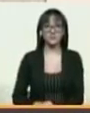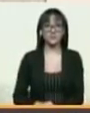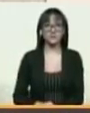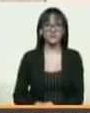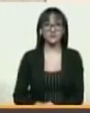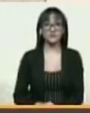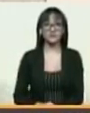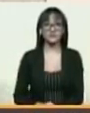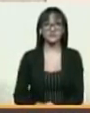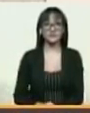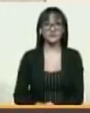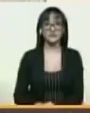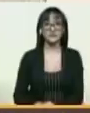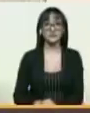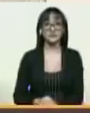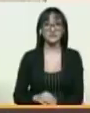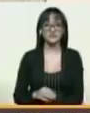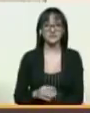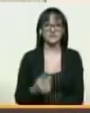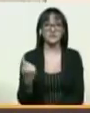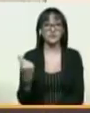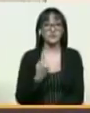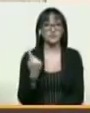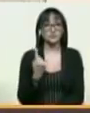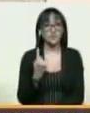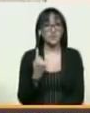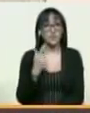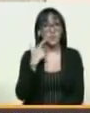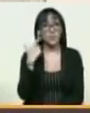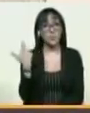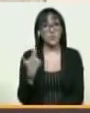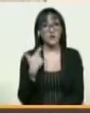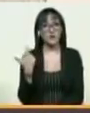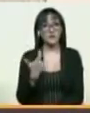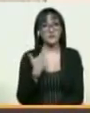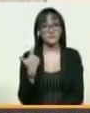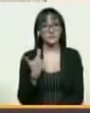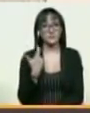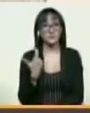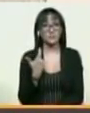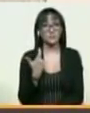proyecto País no solamente que buscaremos de nuevo ser